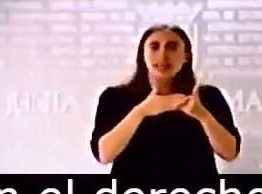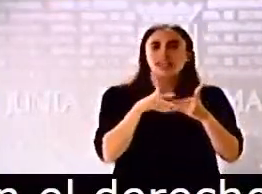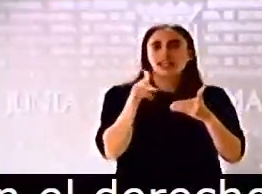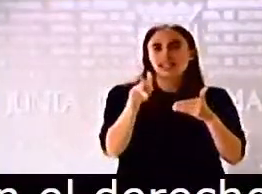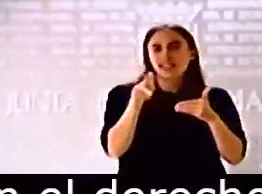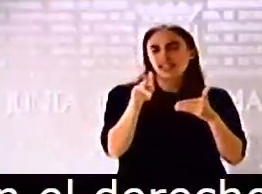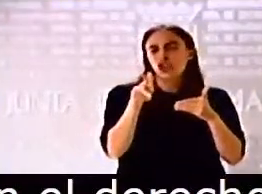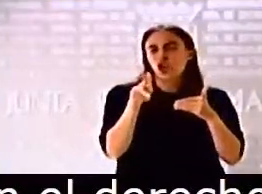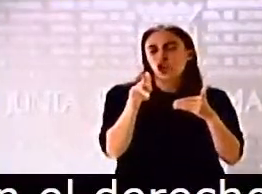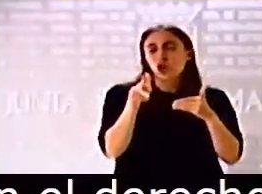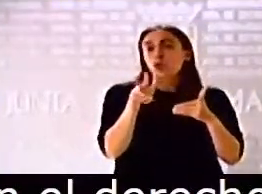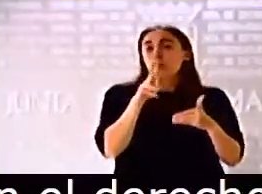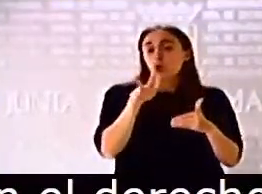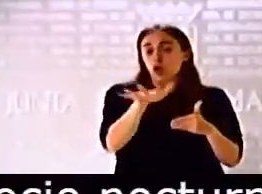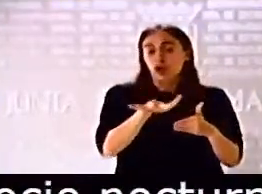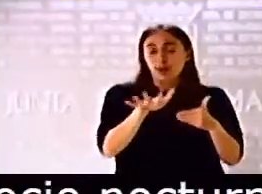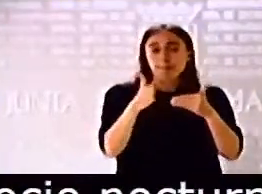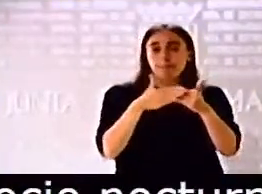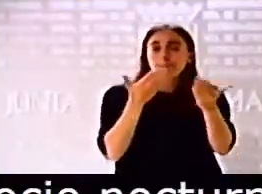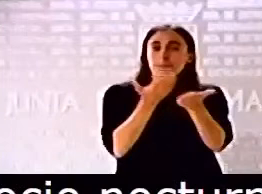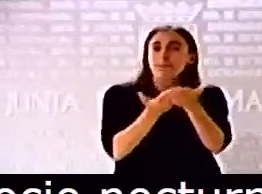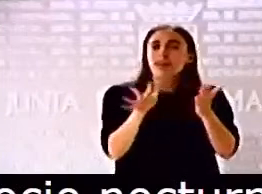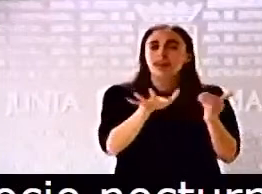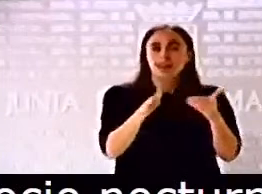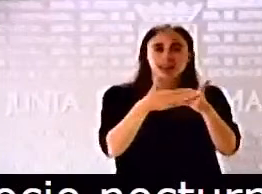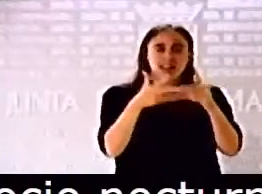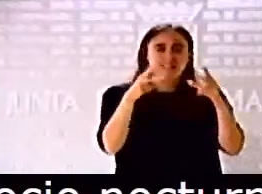del turismo en una temporada alta.